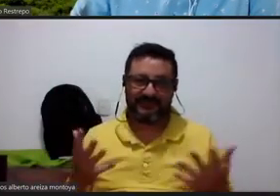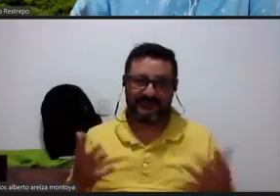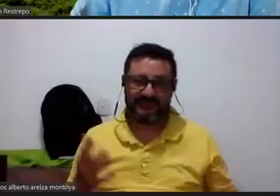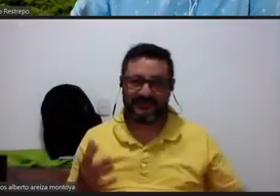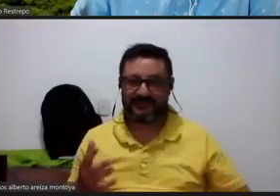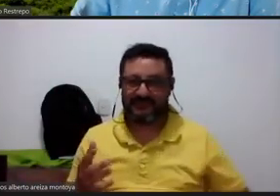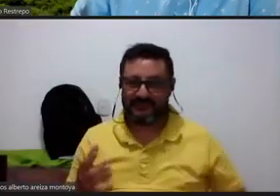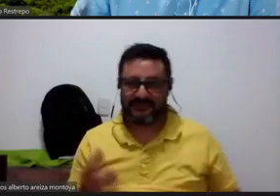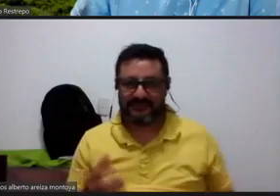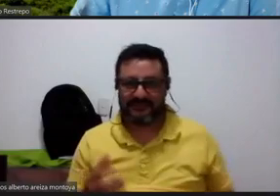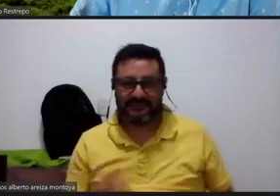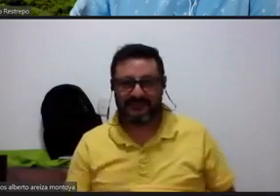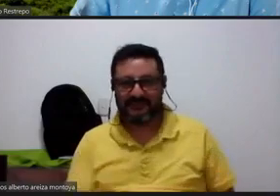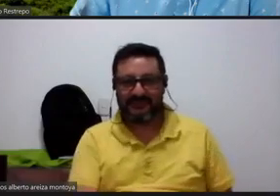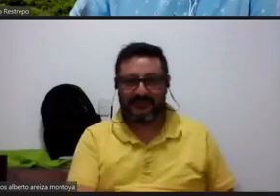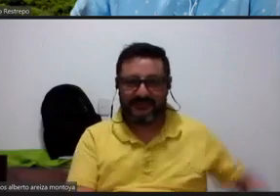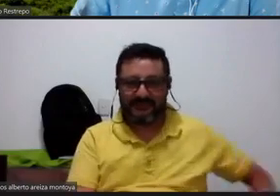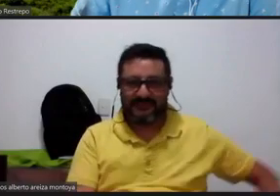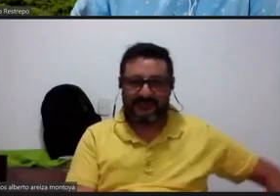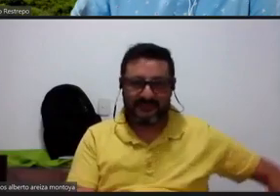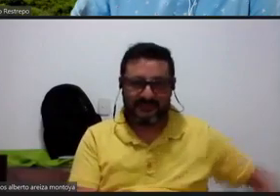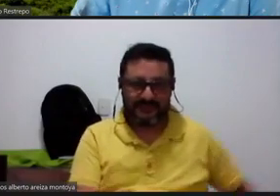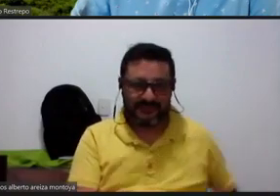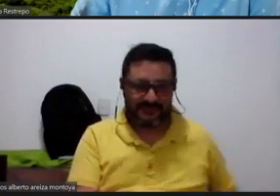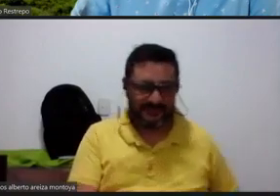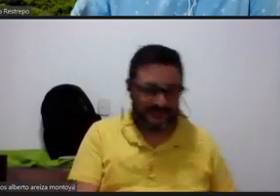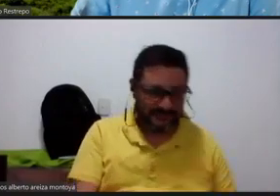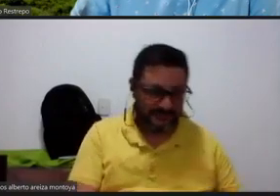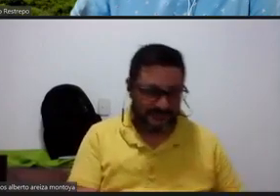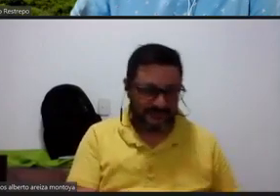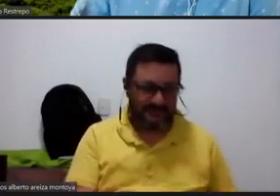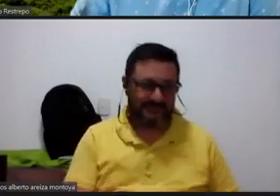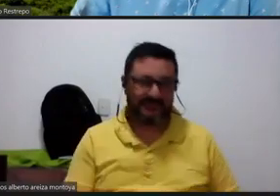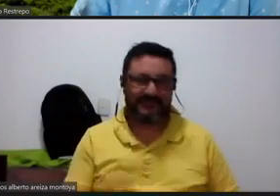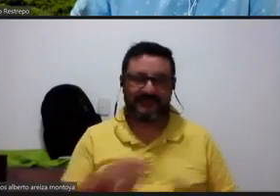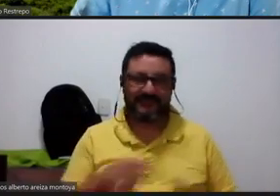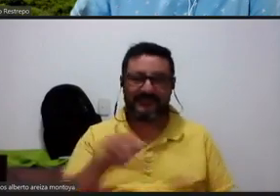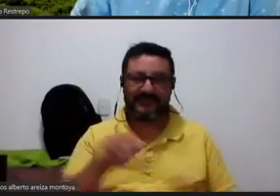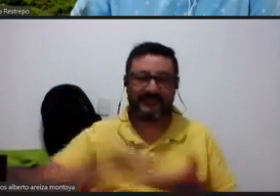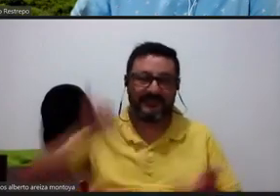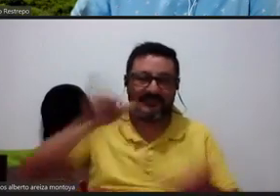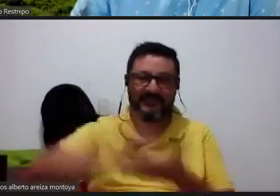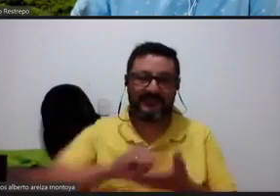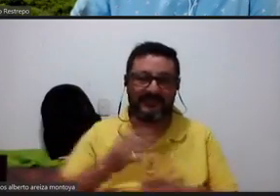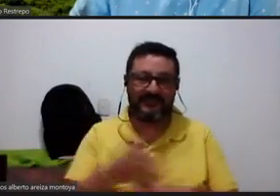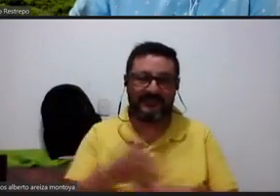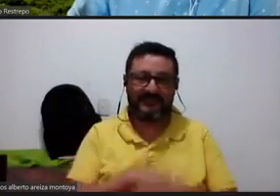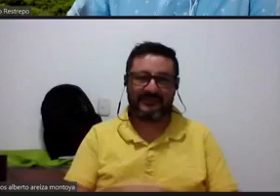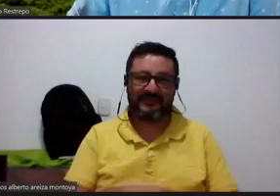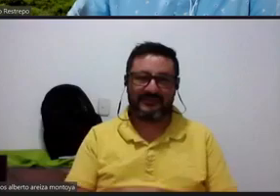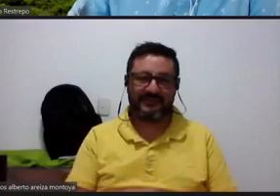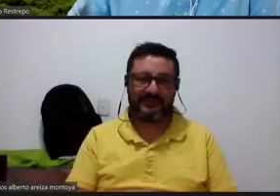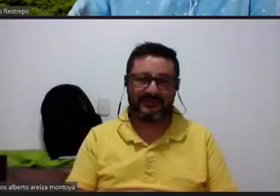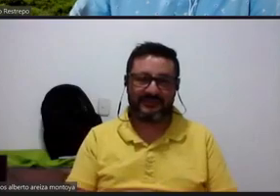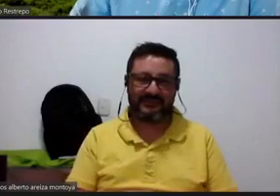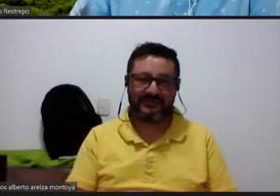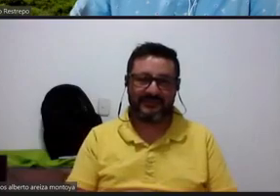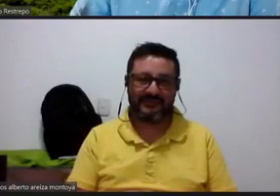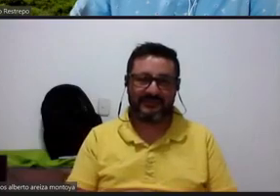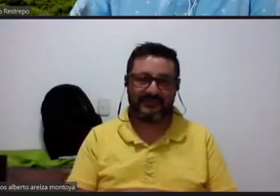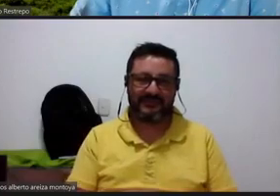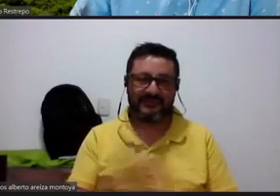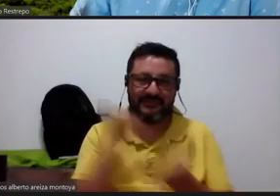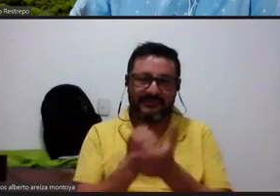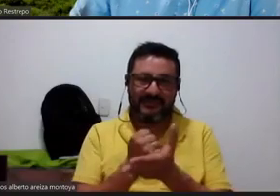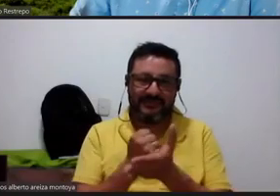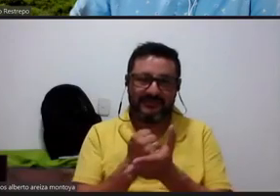Y a uno le avisan como faltando 15 días, vea usted la fisio que va a ir. Pero desde los Juegos Bolivarianos había como un sello